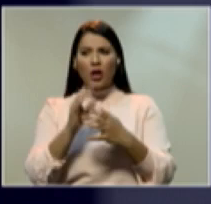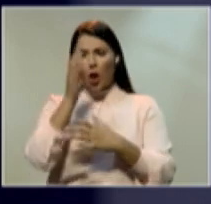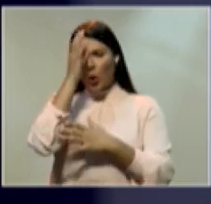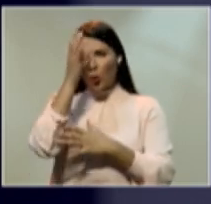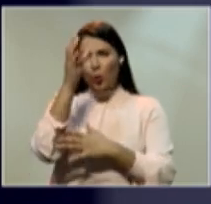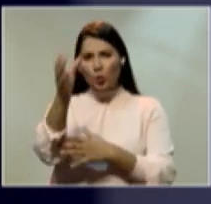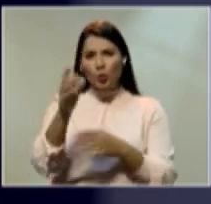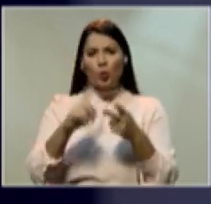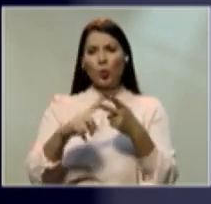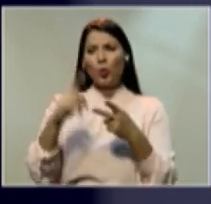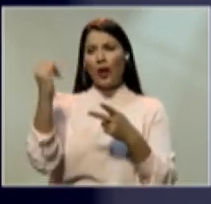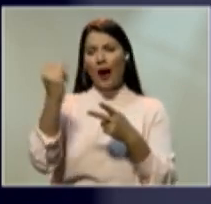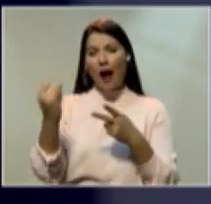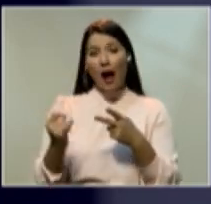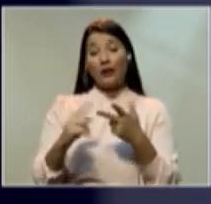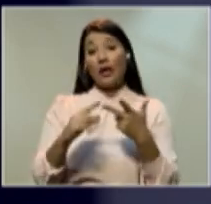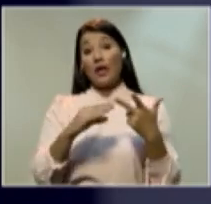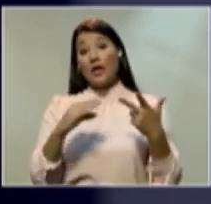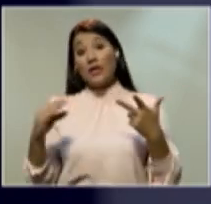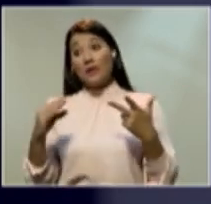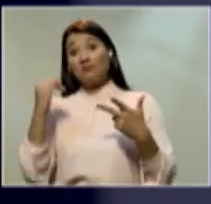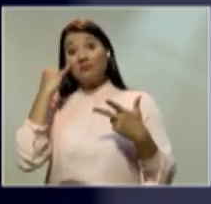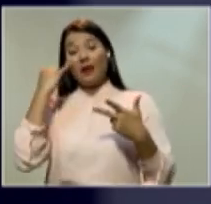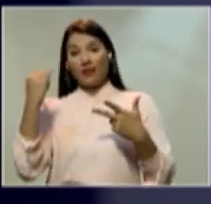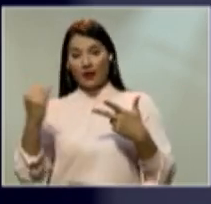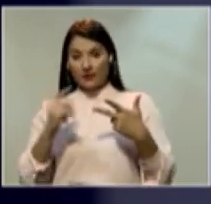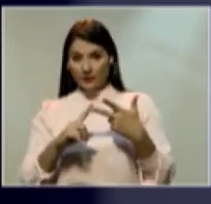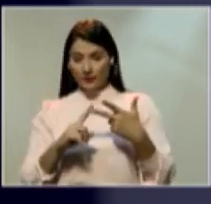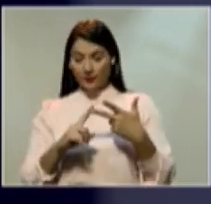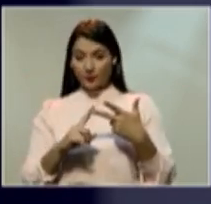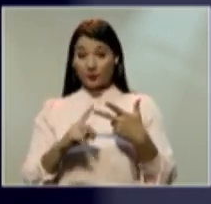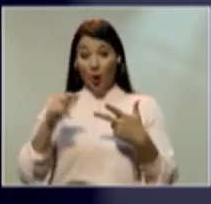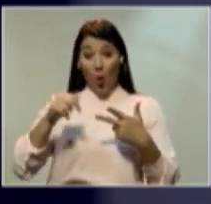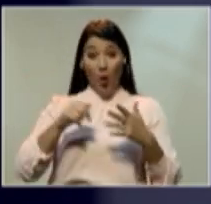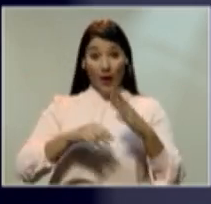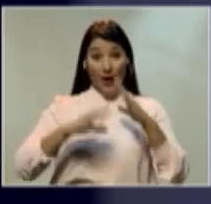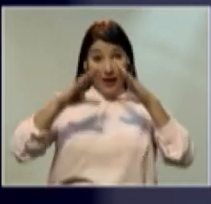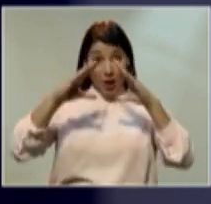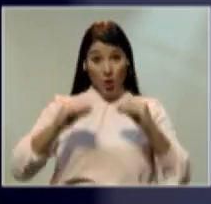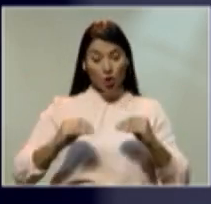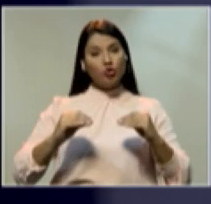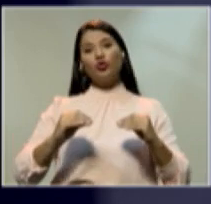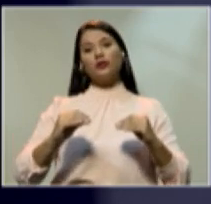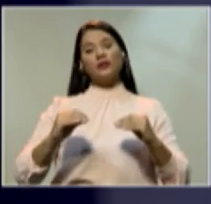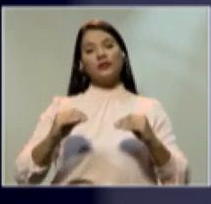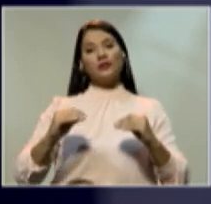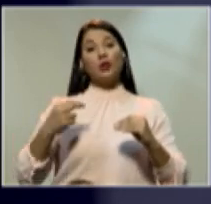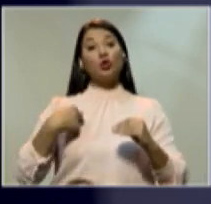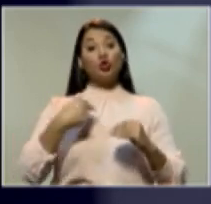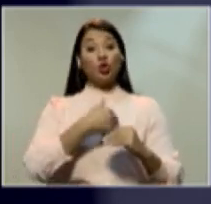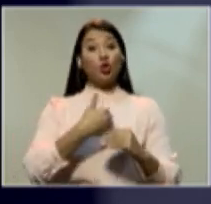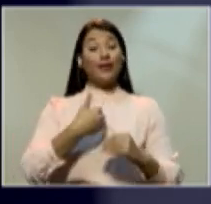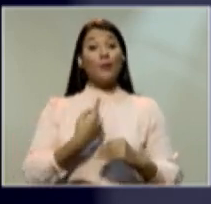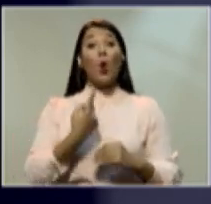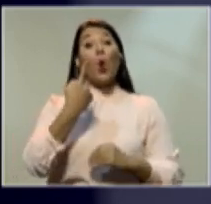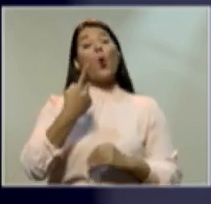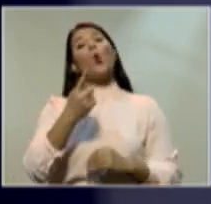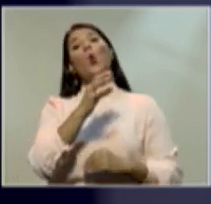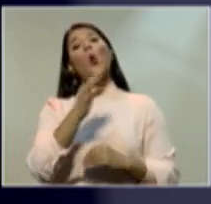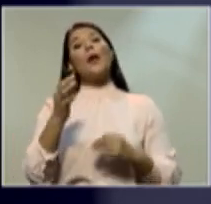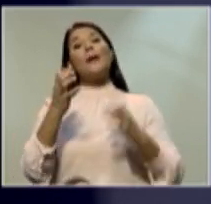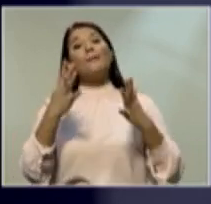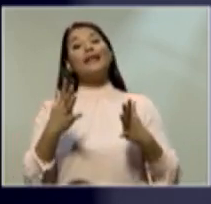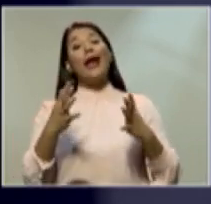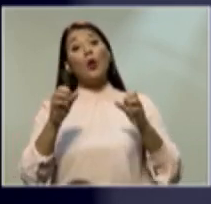cultura, las artes y las ideas. Esta noche justamente tenemos a un invitado que nos va a ayudar en